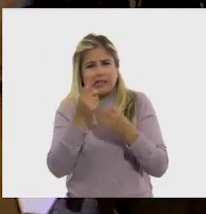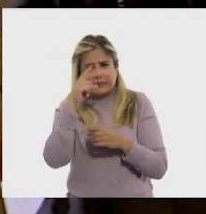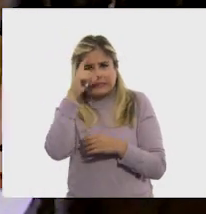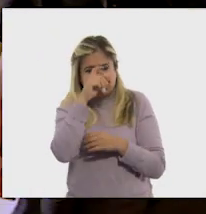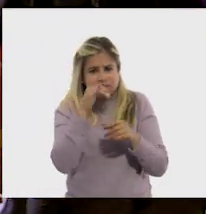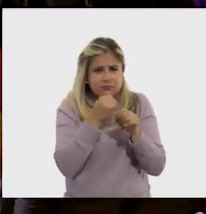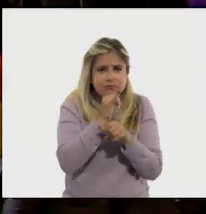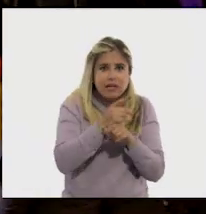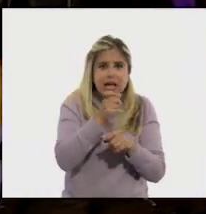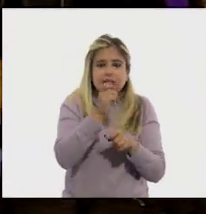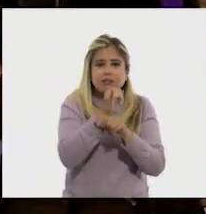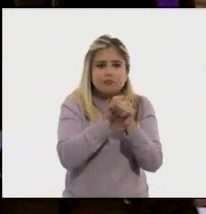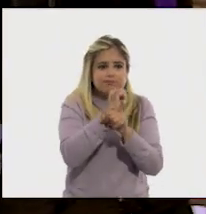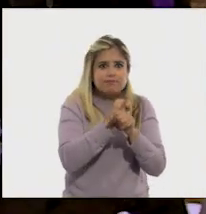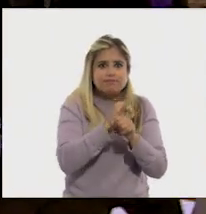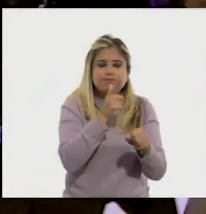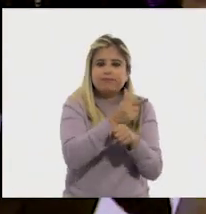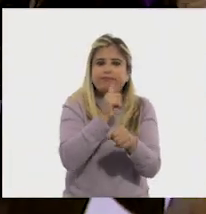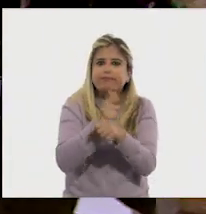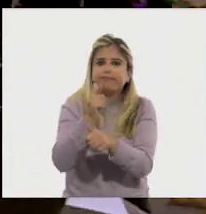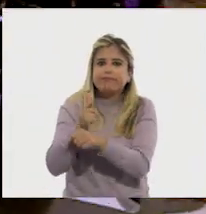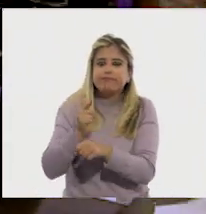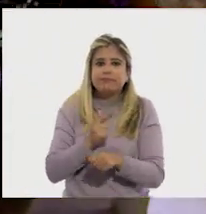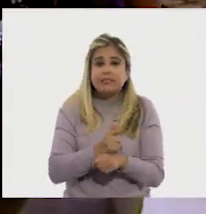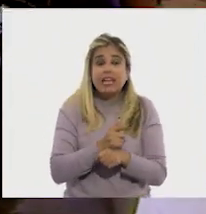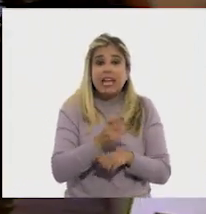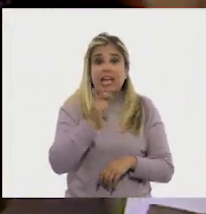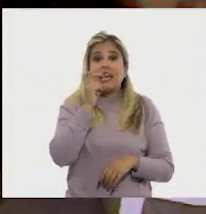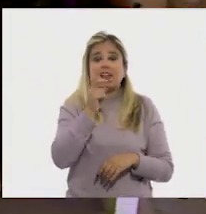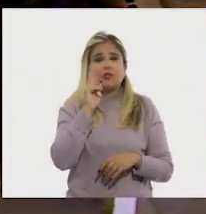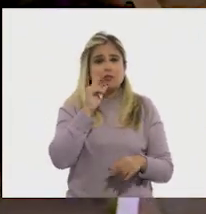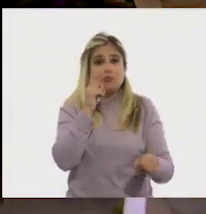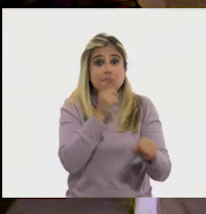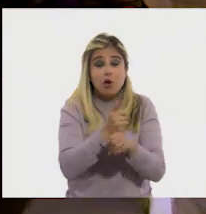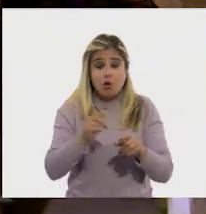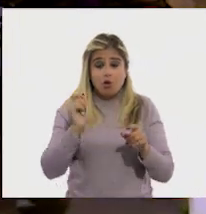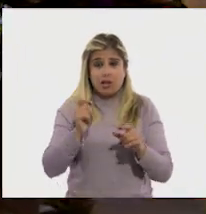elaboradas. Por esto, se concluyó que los